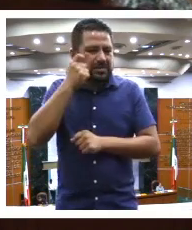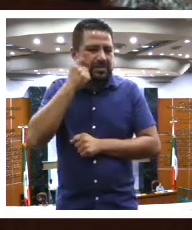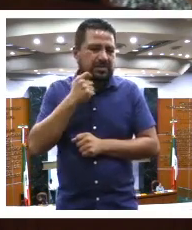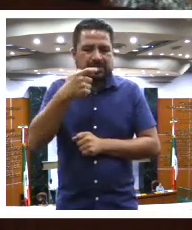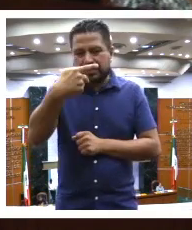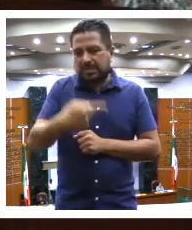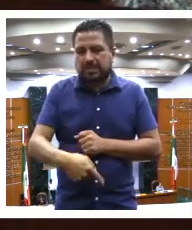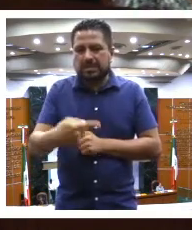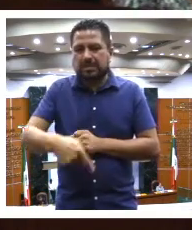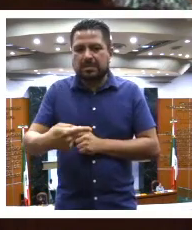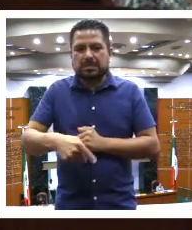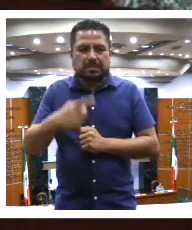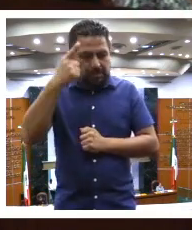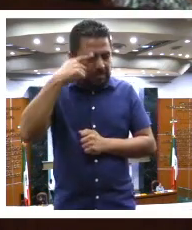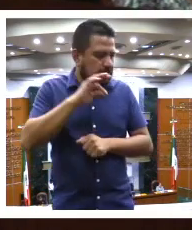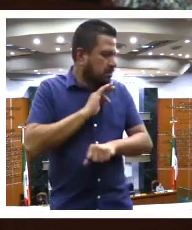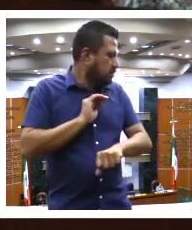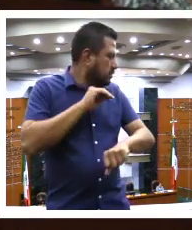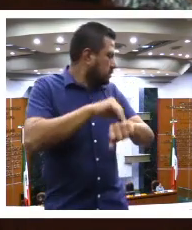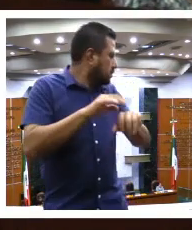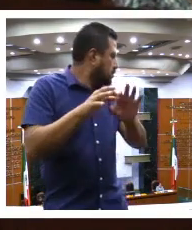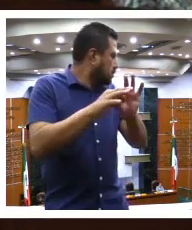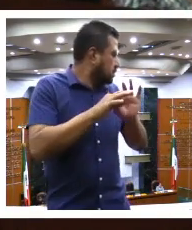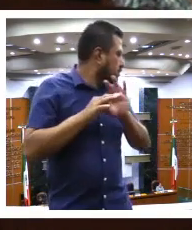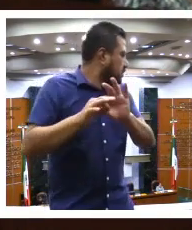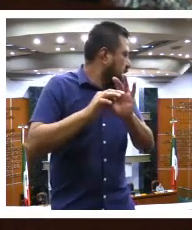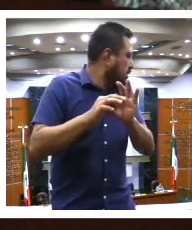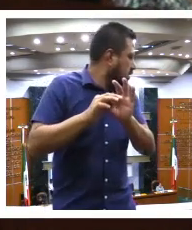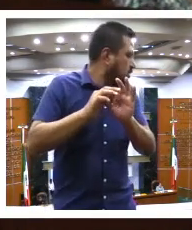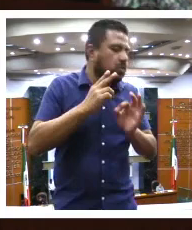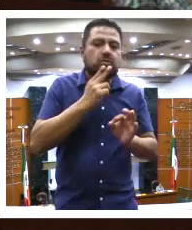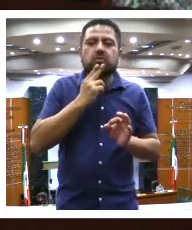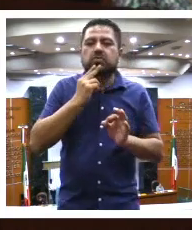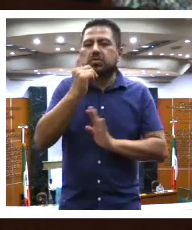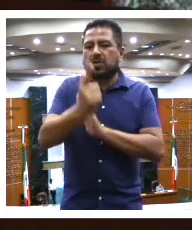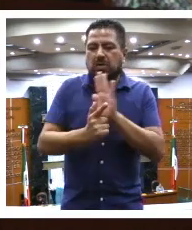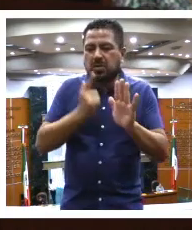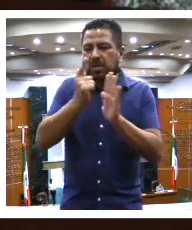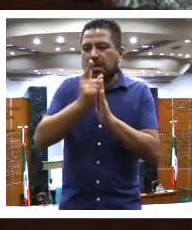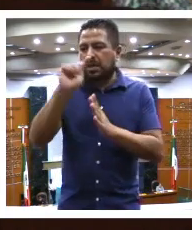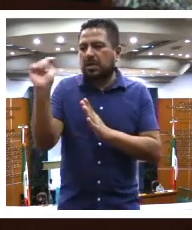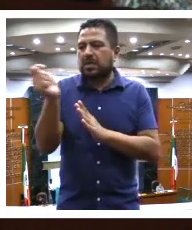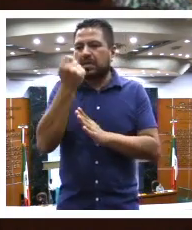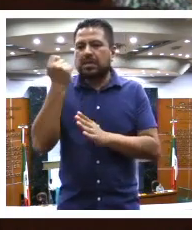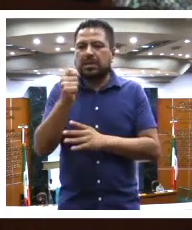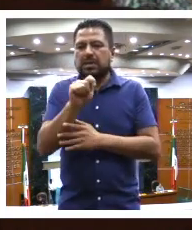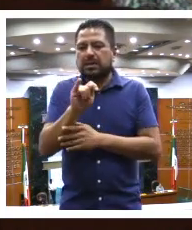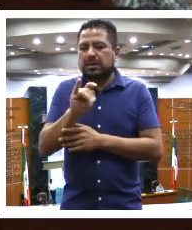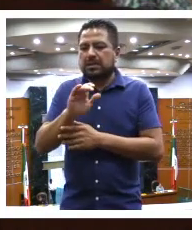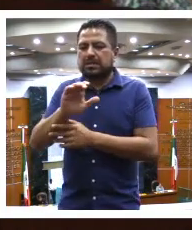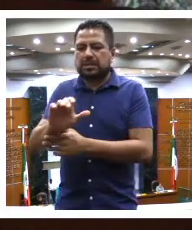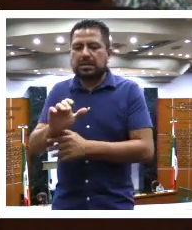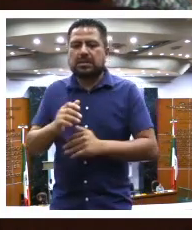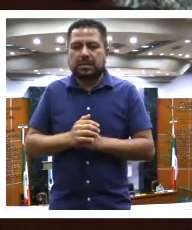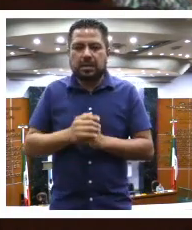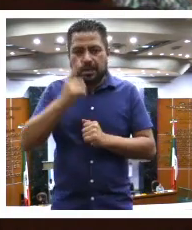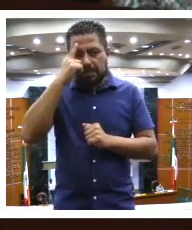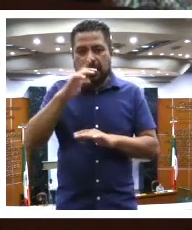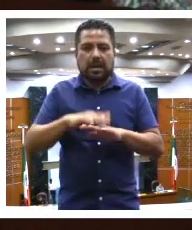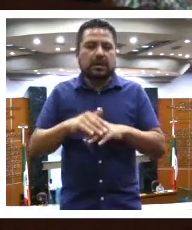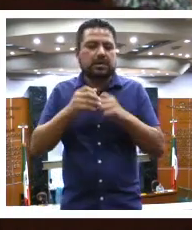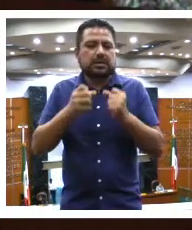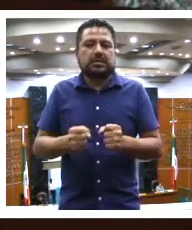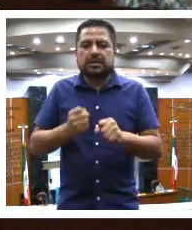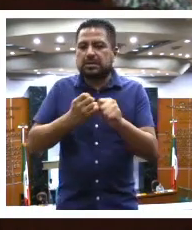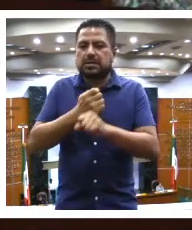soberano de Guerrero para armonizarla con las leyes que regula el uso de tecnologías de la información y comunicación para la seguridad